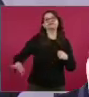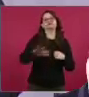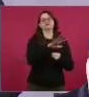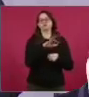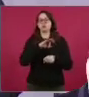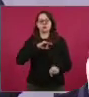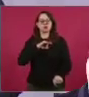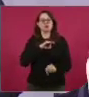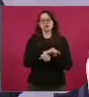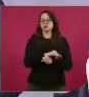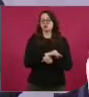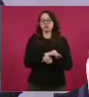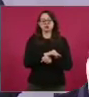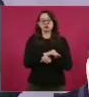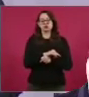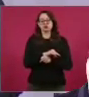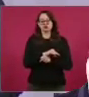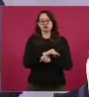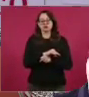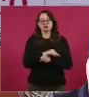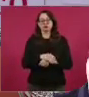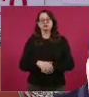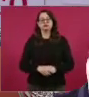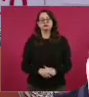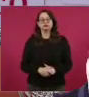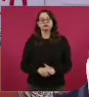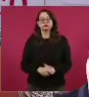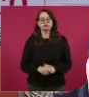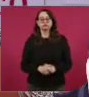social en nuestro país,